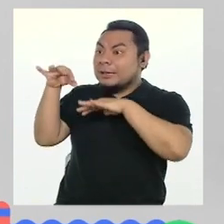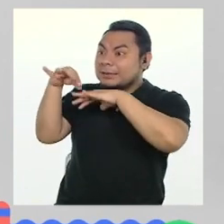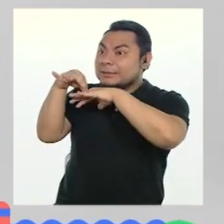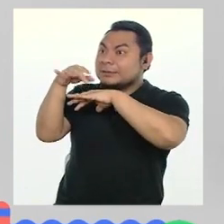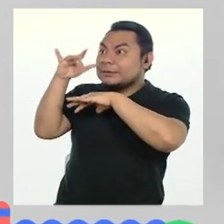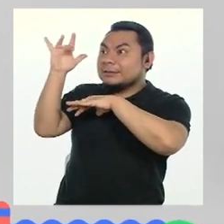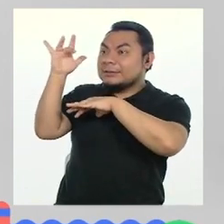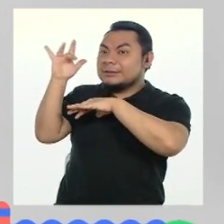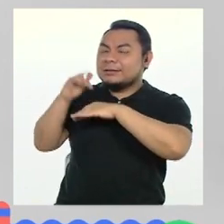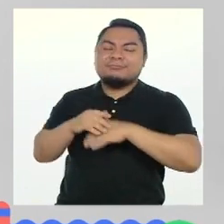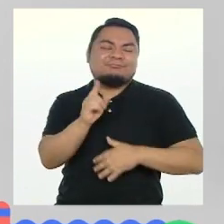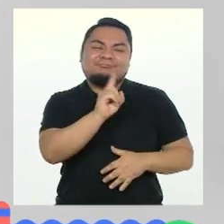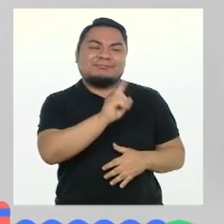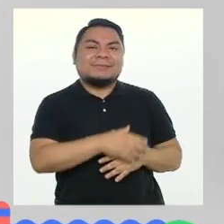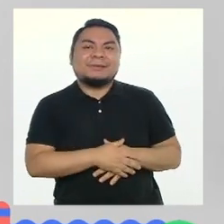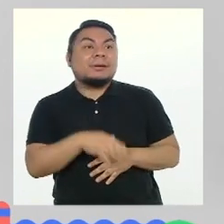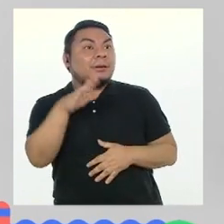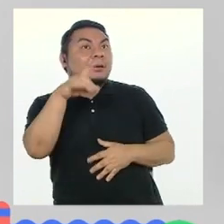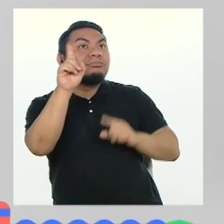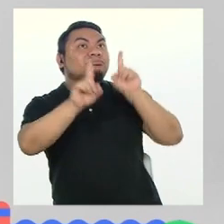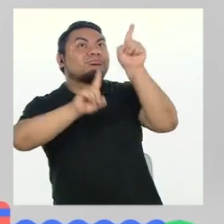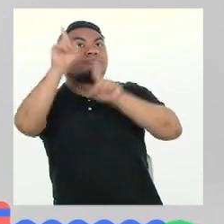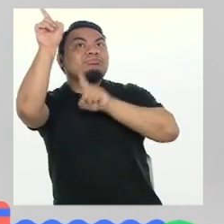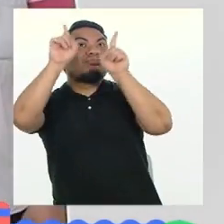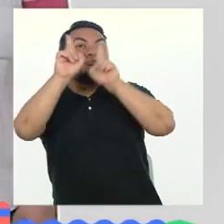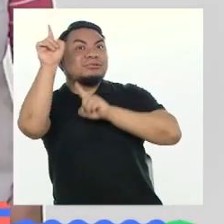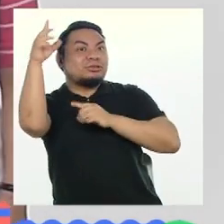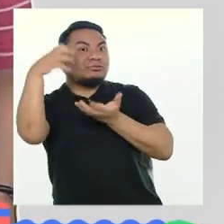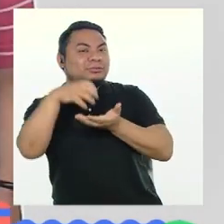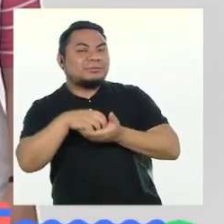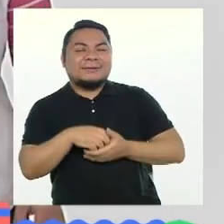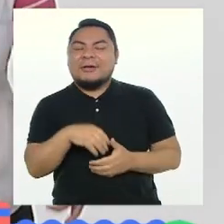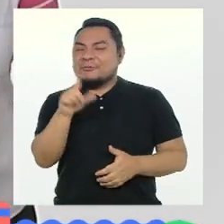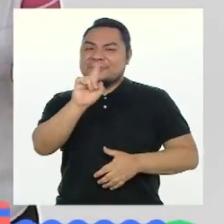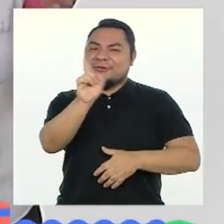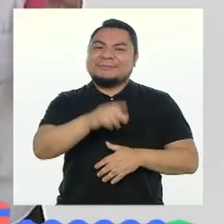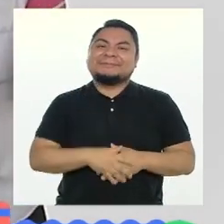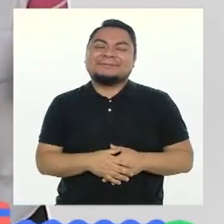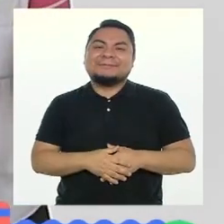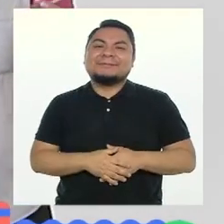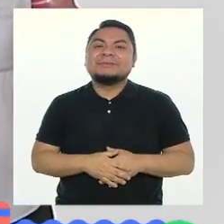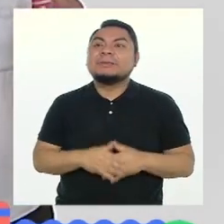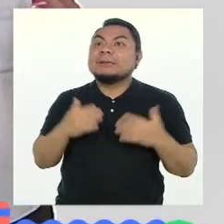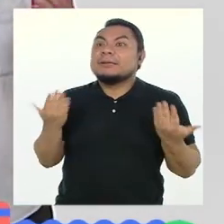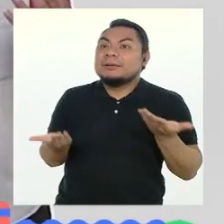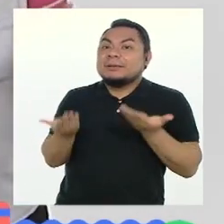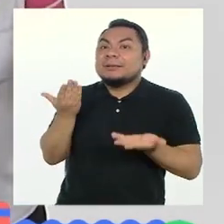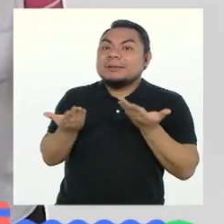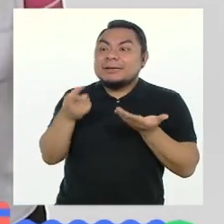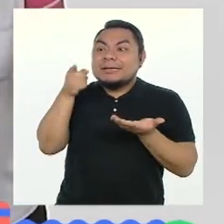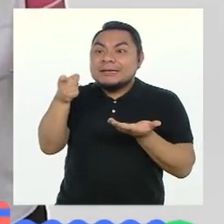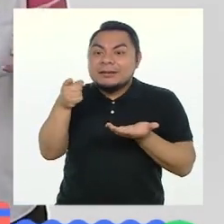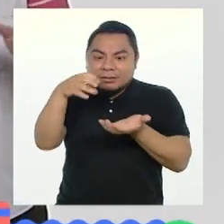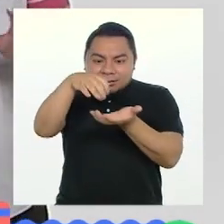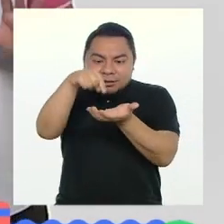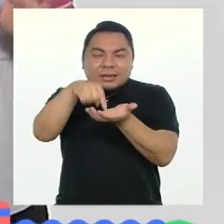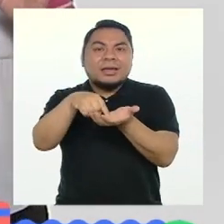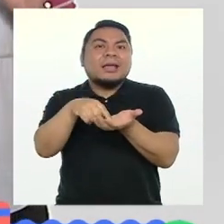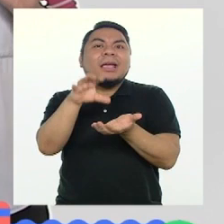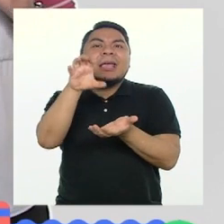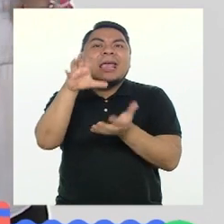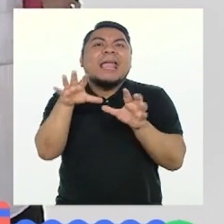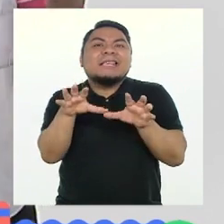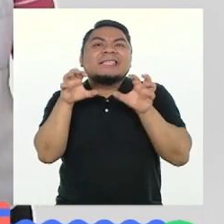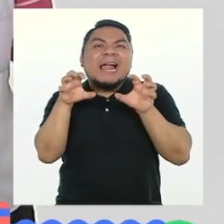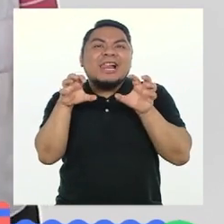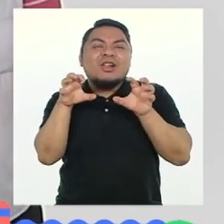No. Una estrella fugaz. No. Era un pedazo de hielo. La